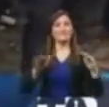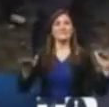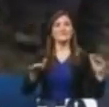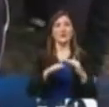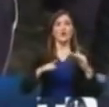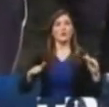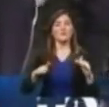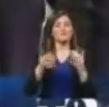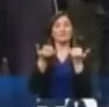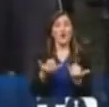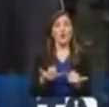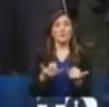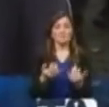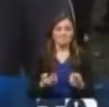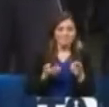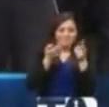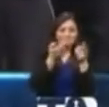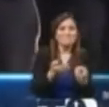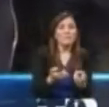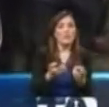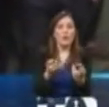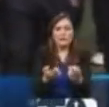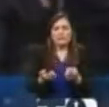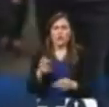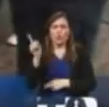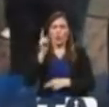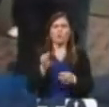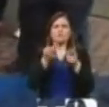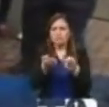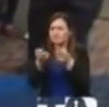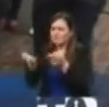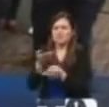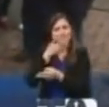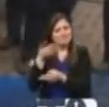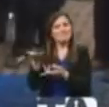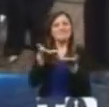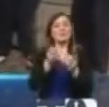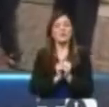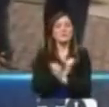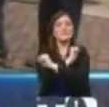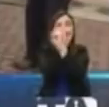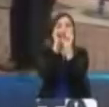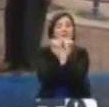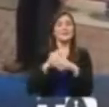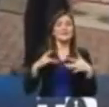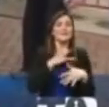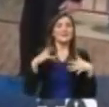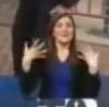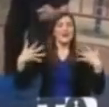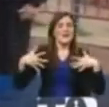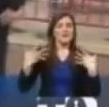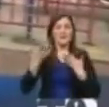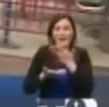de dar, ojo, no de recibir, así que vamos a compartir con ellos una mañana llena de alegría. Todos los juegos